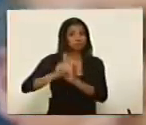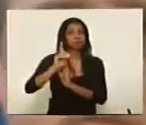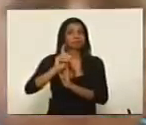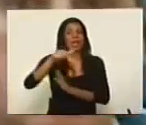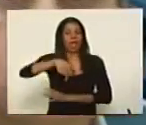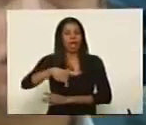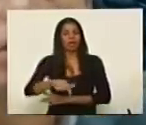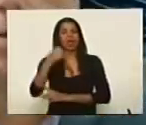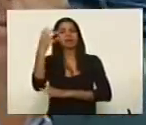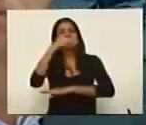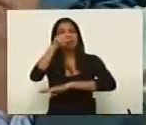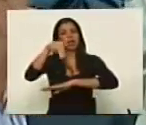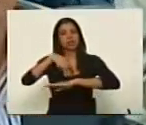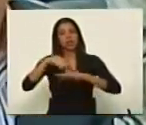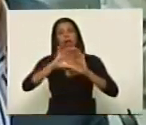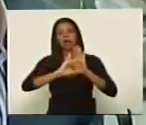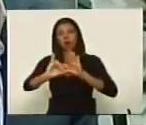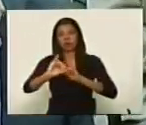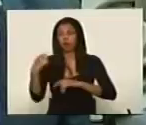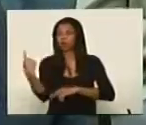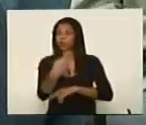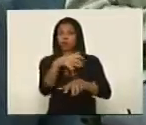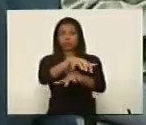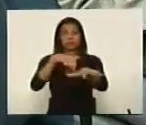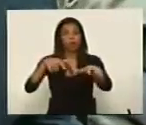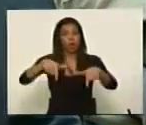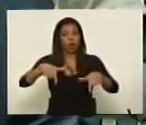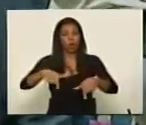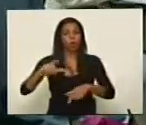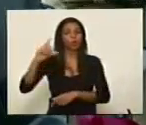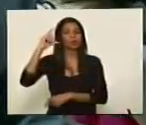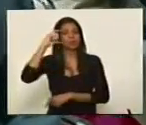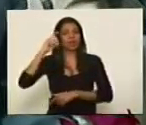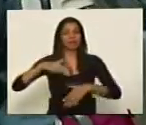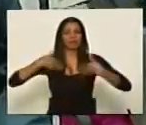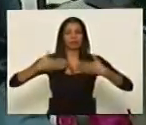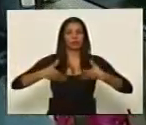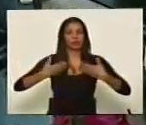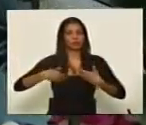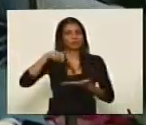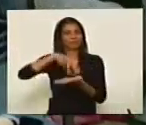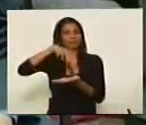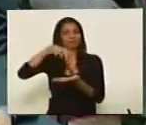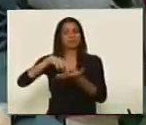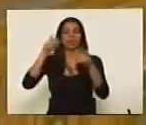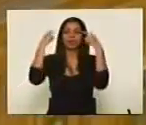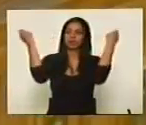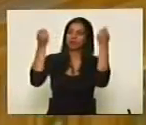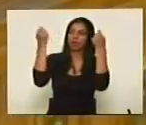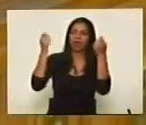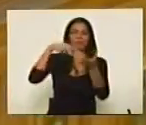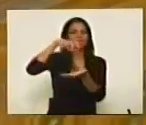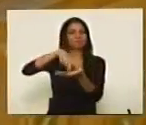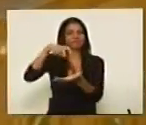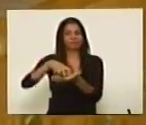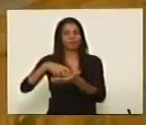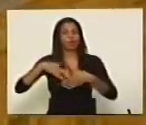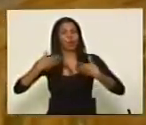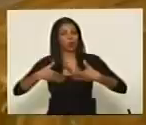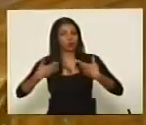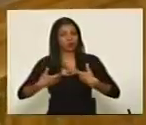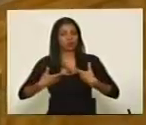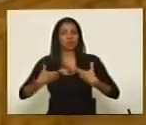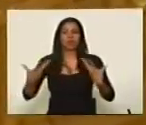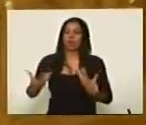desde la Asamblea Nacional Constituyente, estamos el día de hoy de plácemes, celebrando y trabajando en conjunto